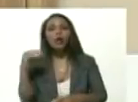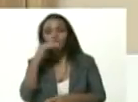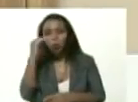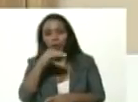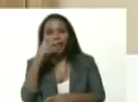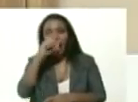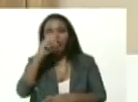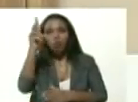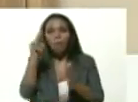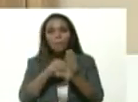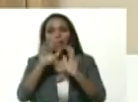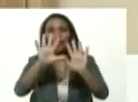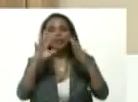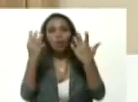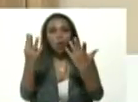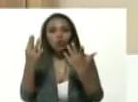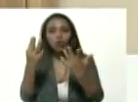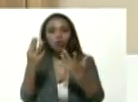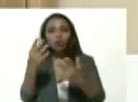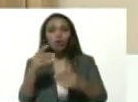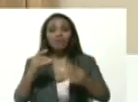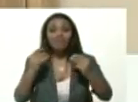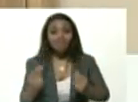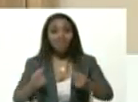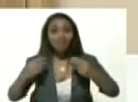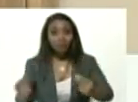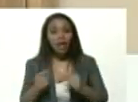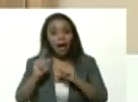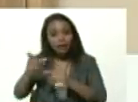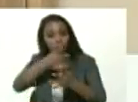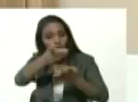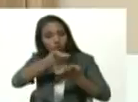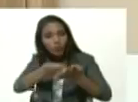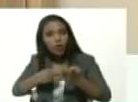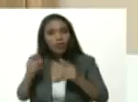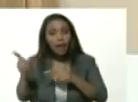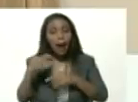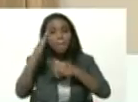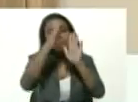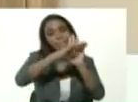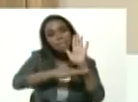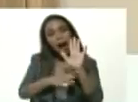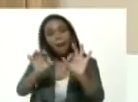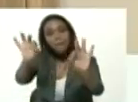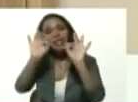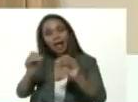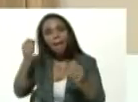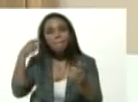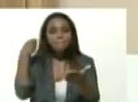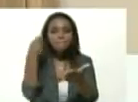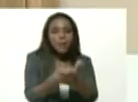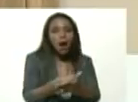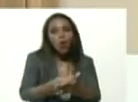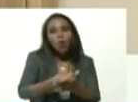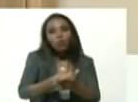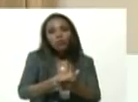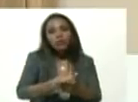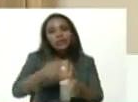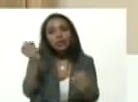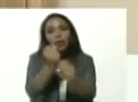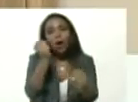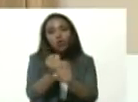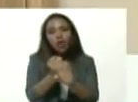2018. Activo en este decreto el plan especial de pago de nóminas a